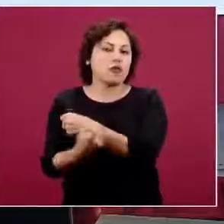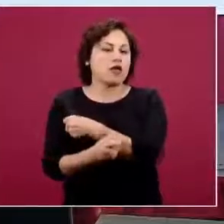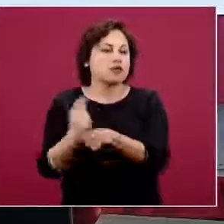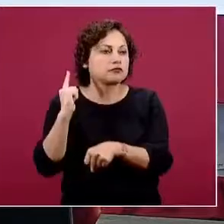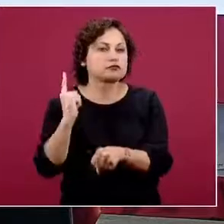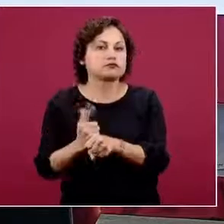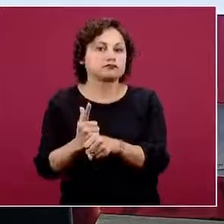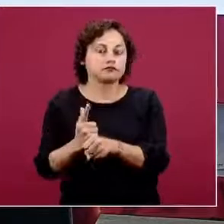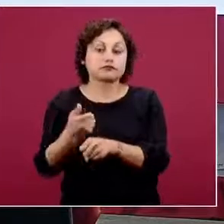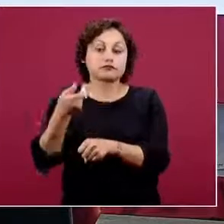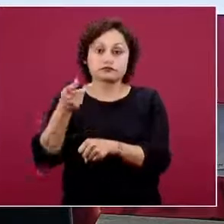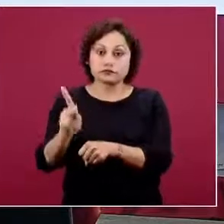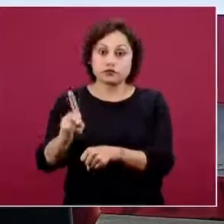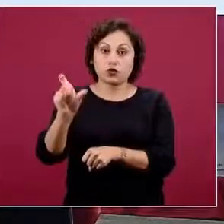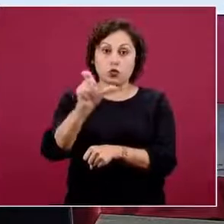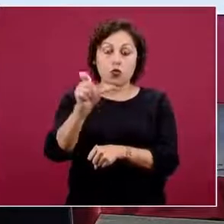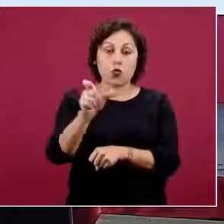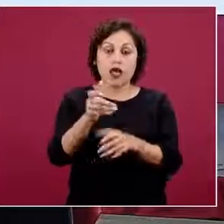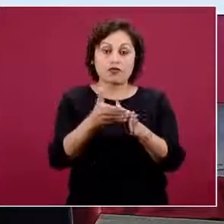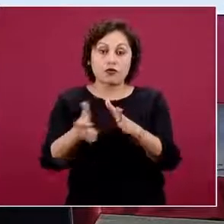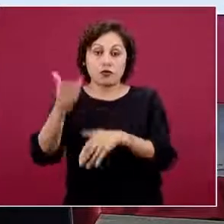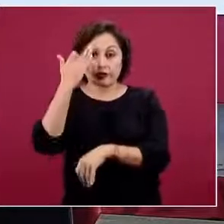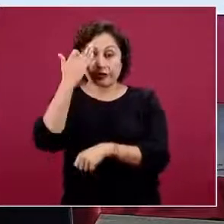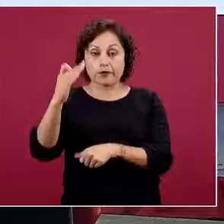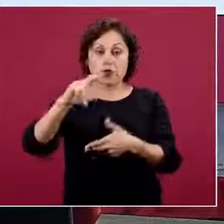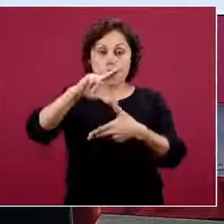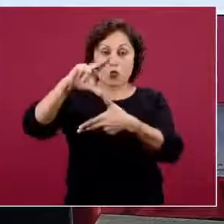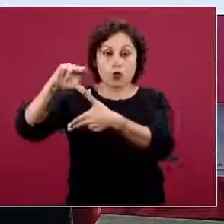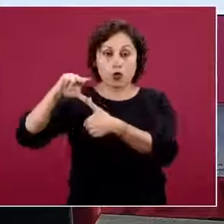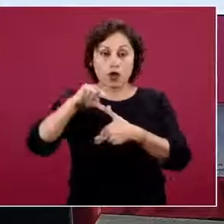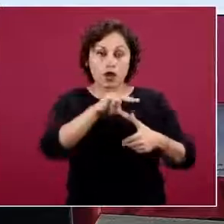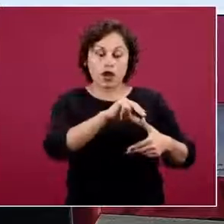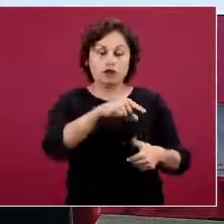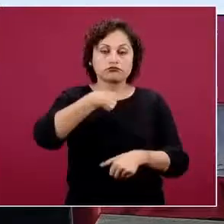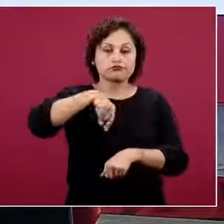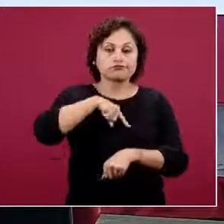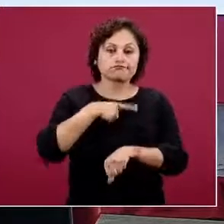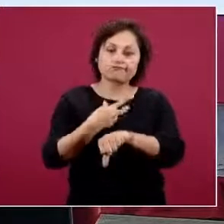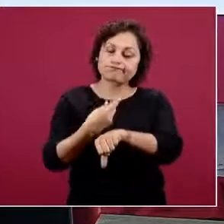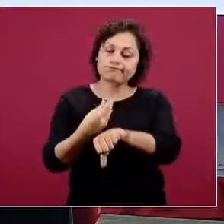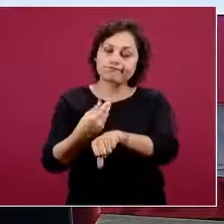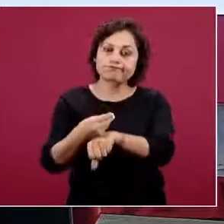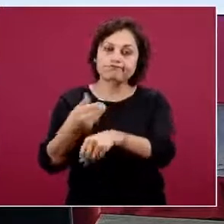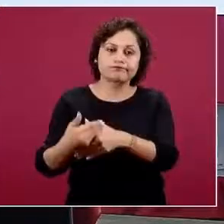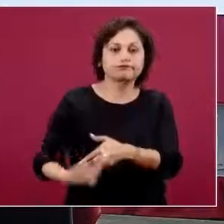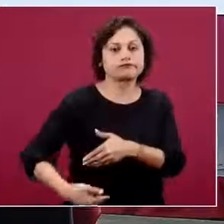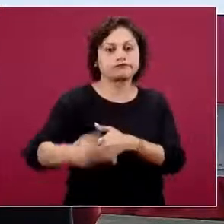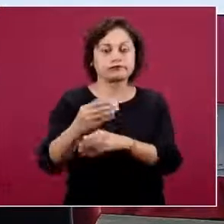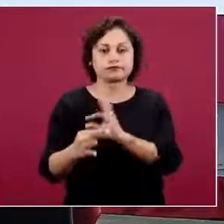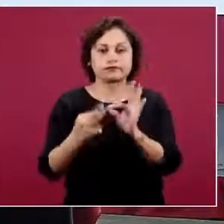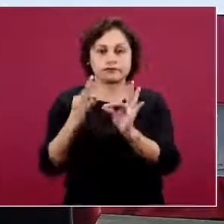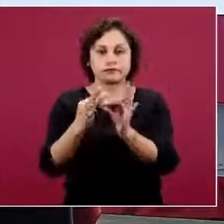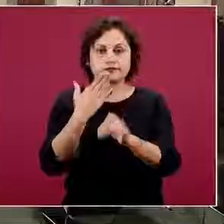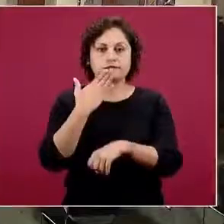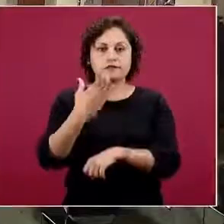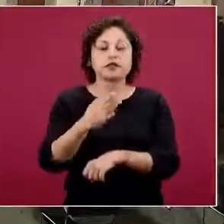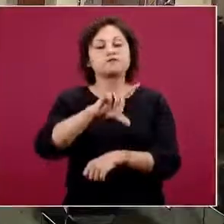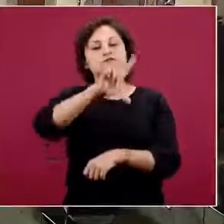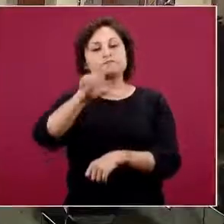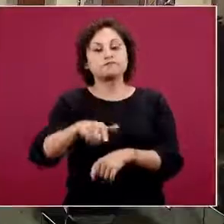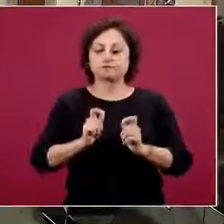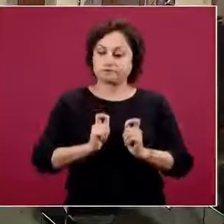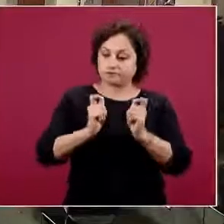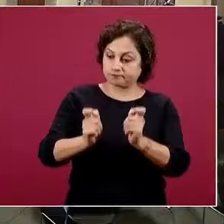se fortalece, se hace una focalización para que pueda funcionar adecuadamente. Y entonces se asignan las responsabilidades,